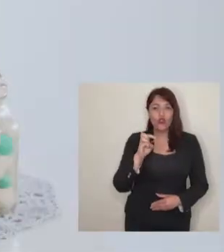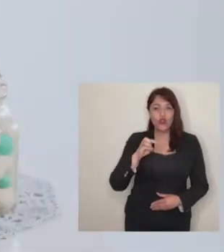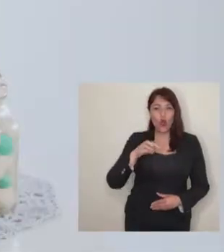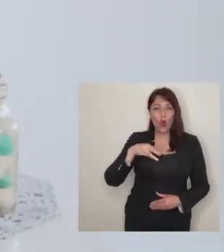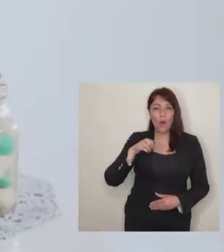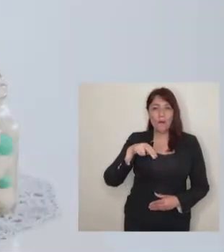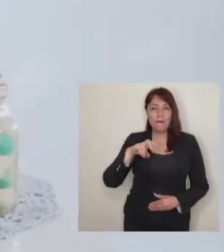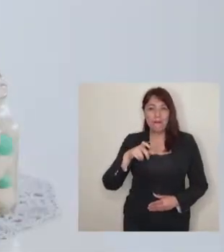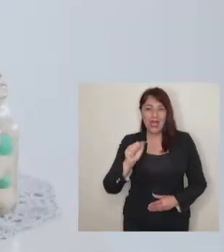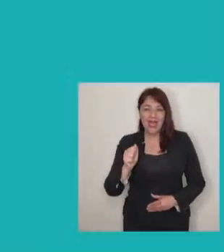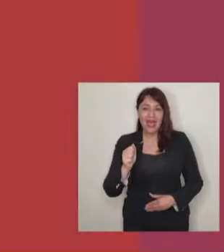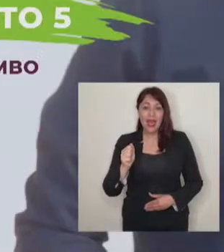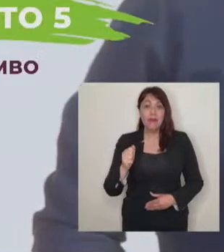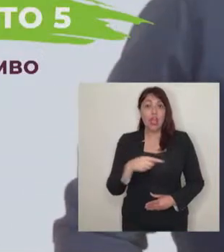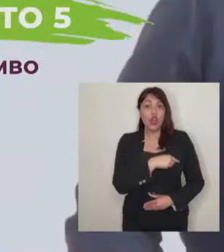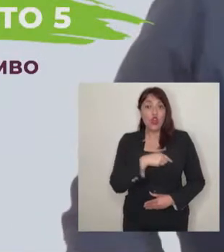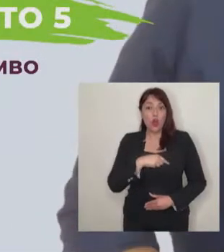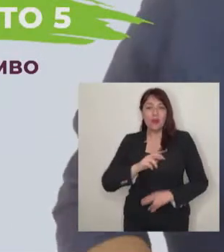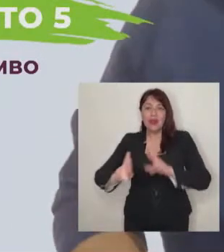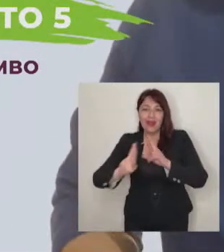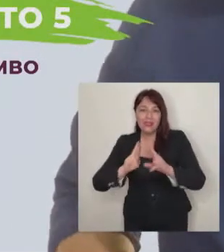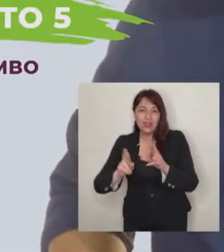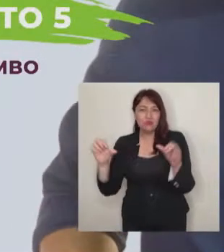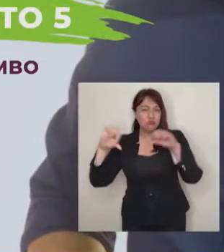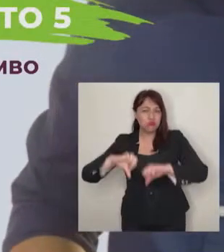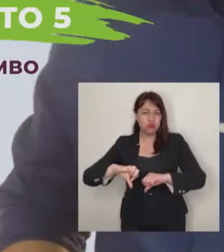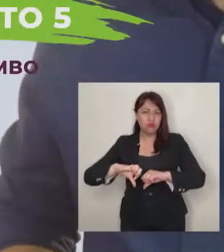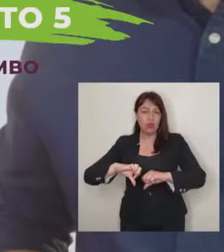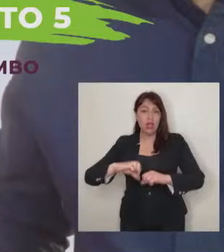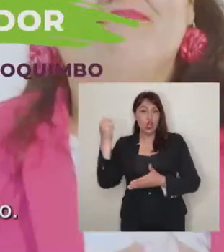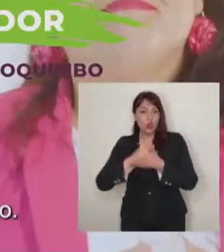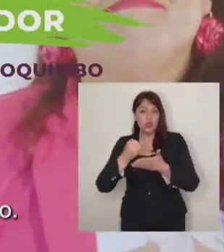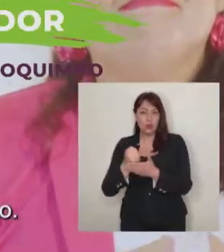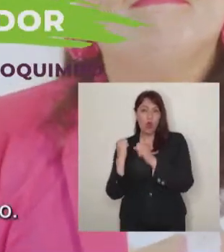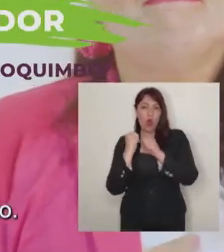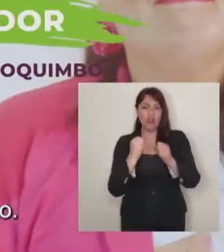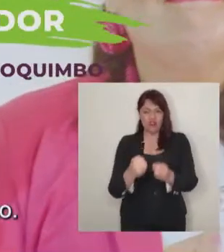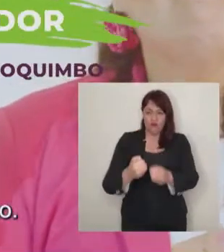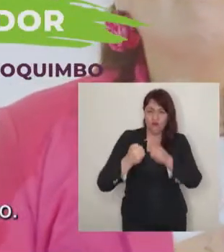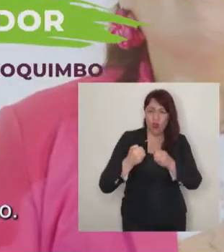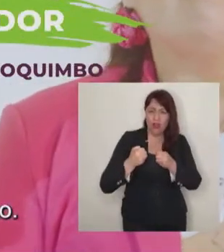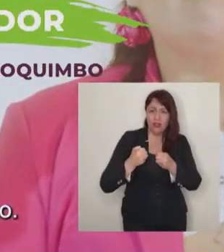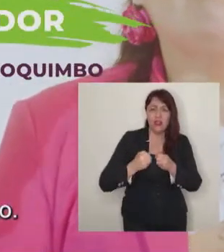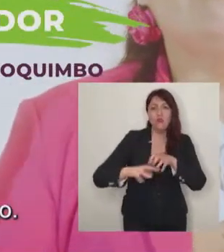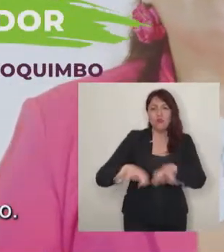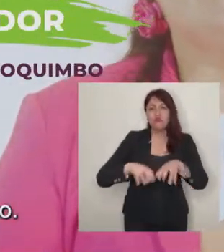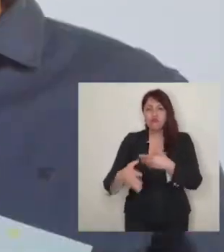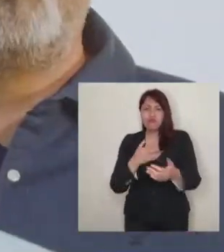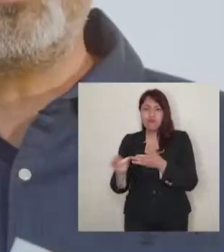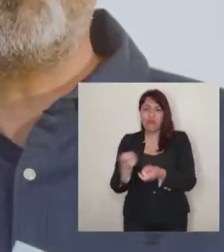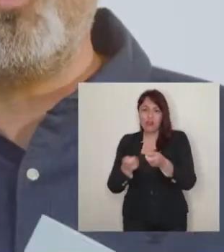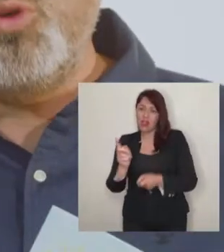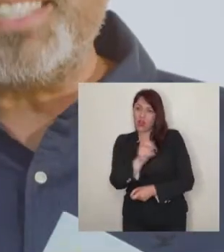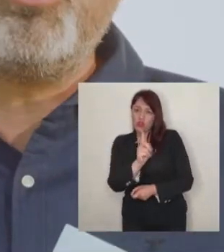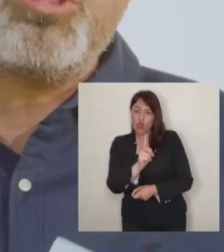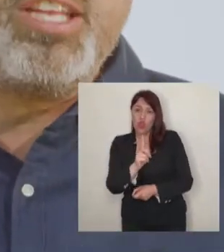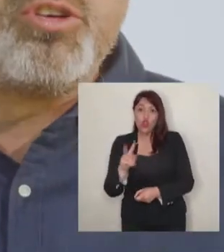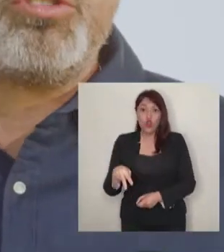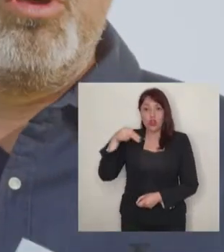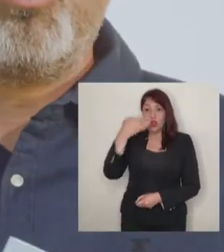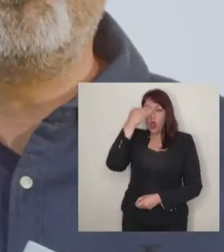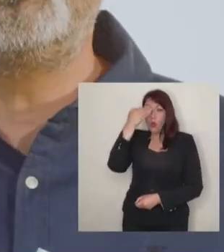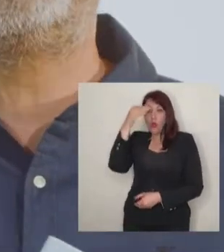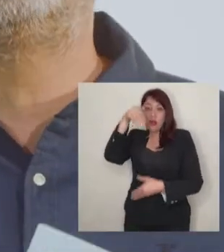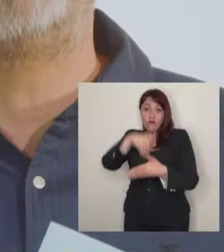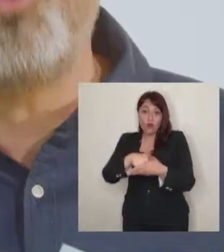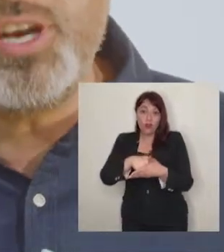domingo porque ningún nombre debe estar asociado al desastre lucharemos fuerte contra el extractivismo vota por comunes y nortinos